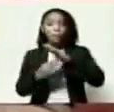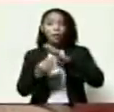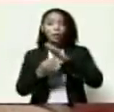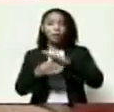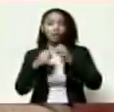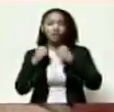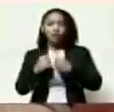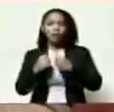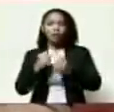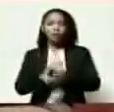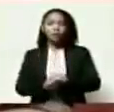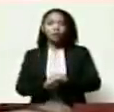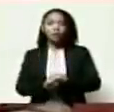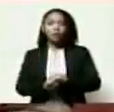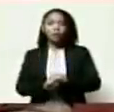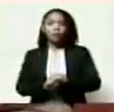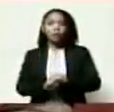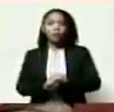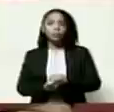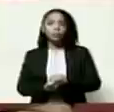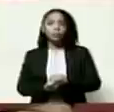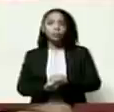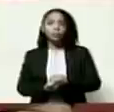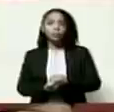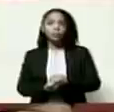dura, sólida,